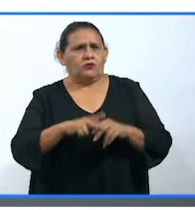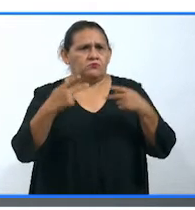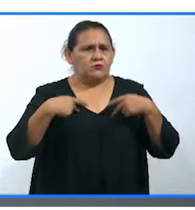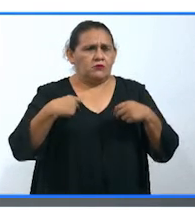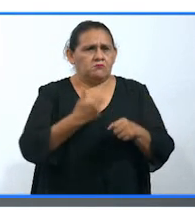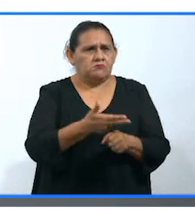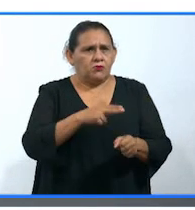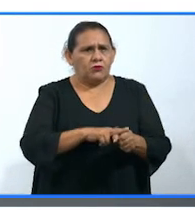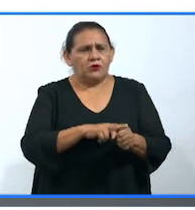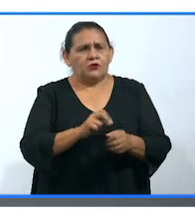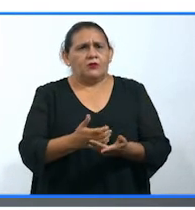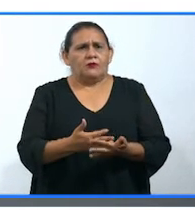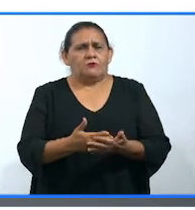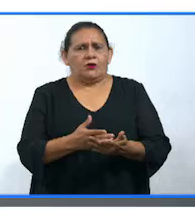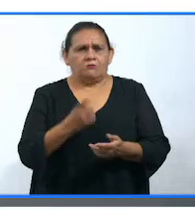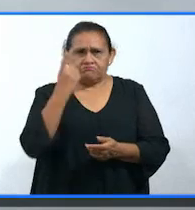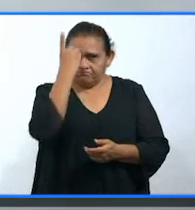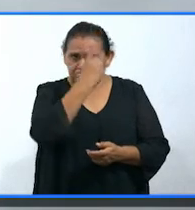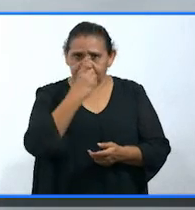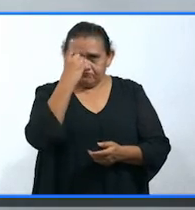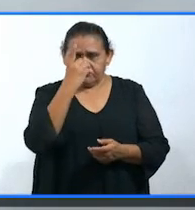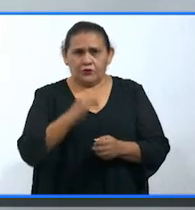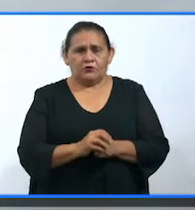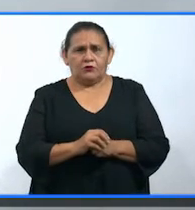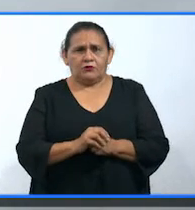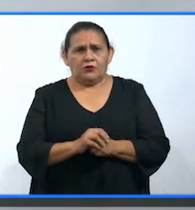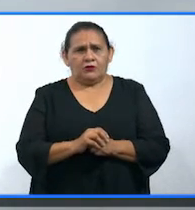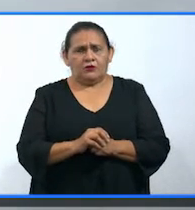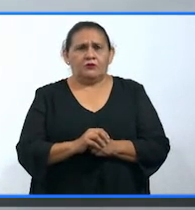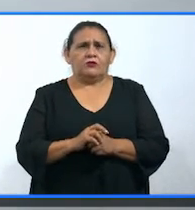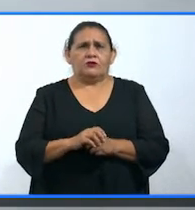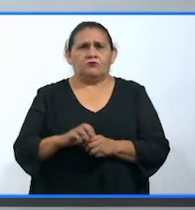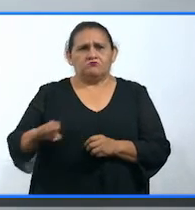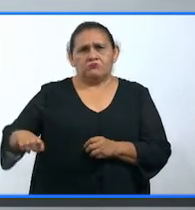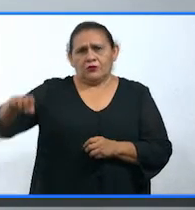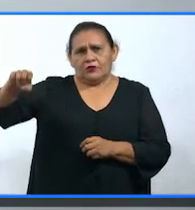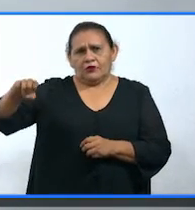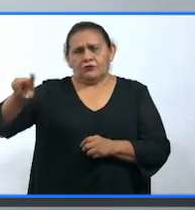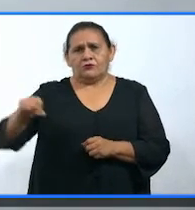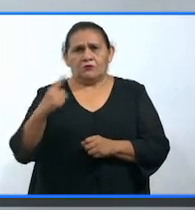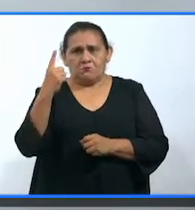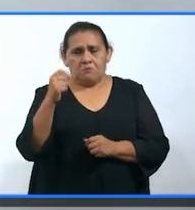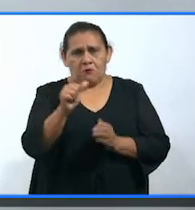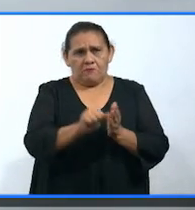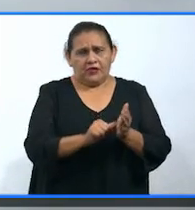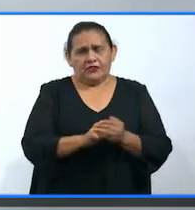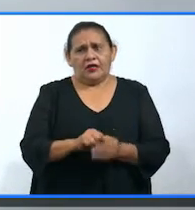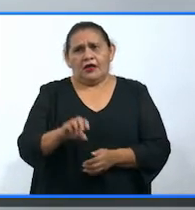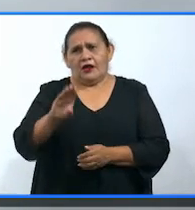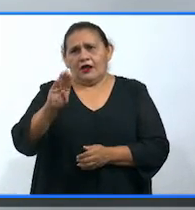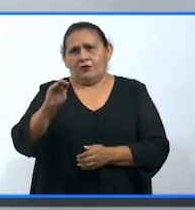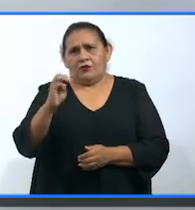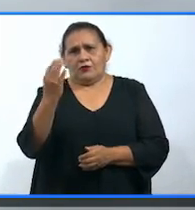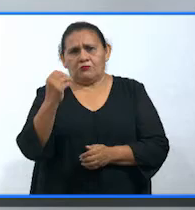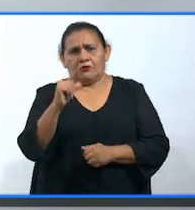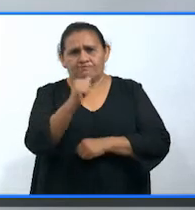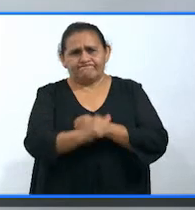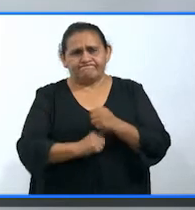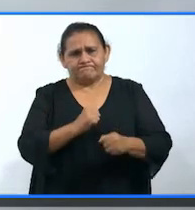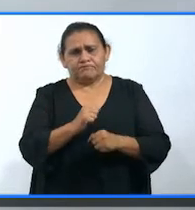hospitalizados a la espera de diagnóstico. El rango de edad de los casos confirmados es de un mes a 99 años.